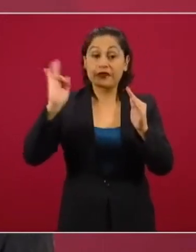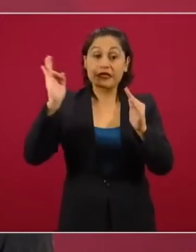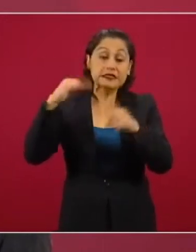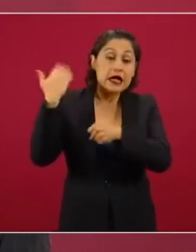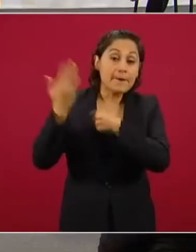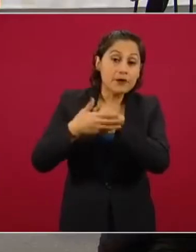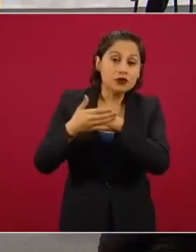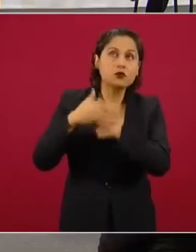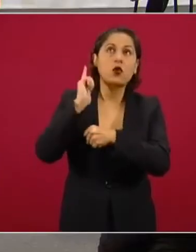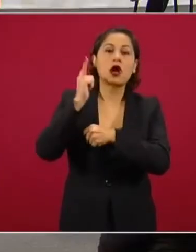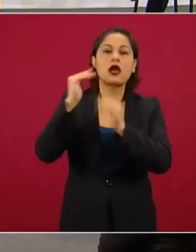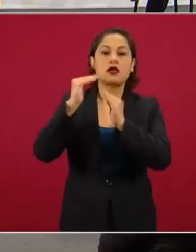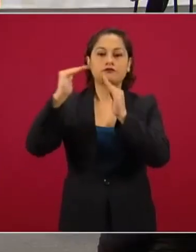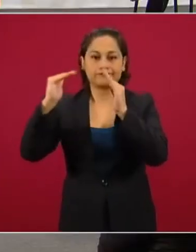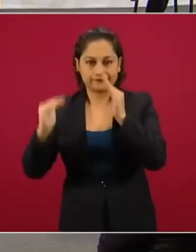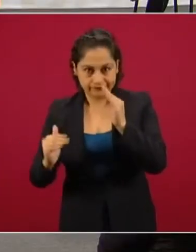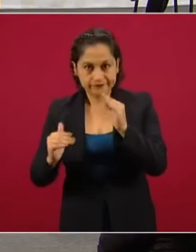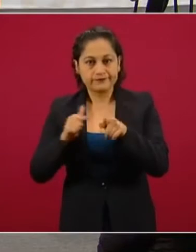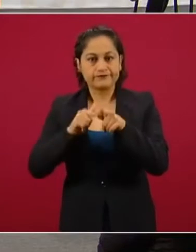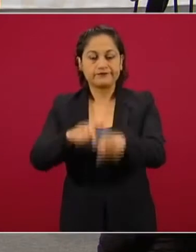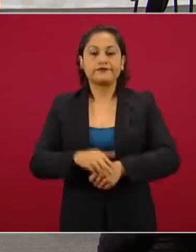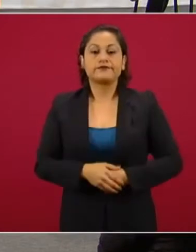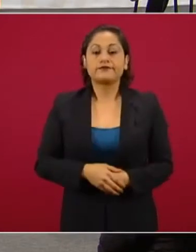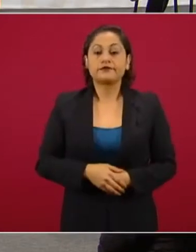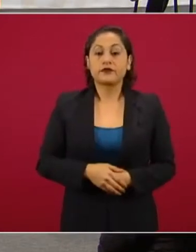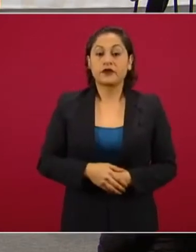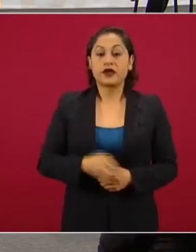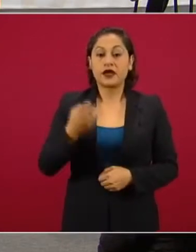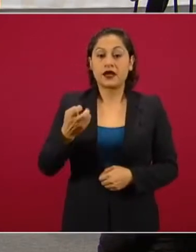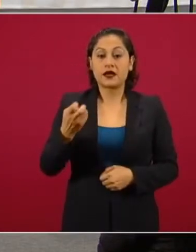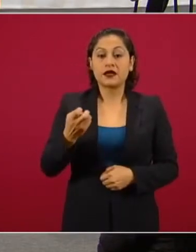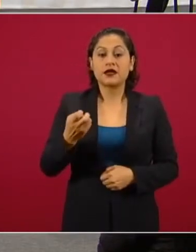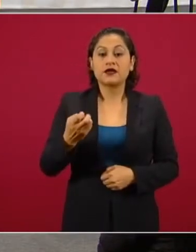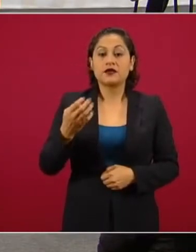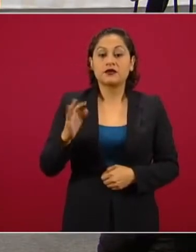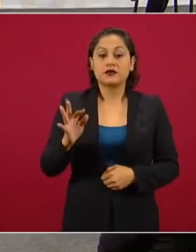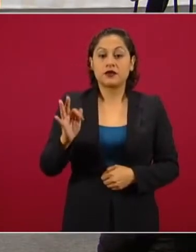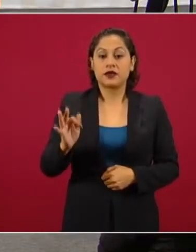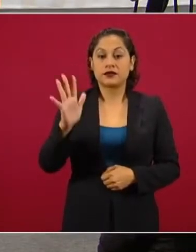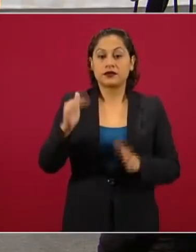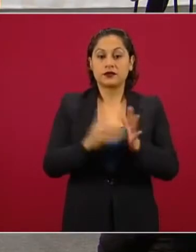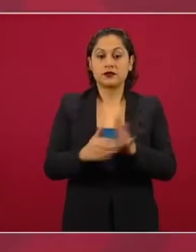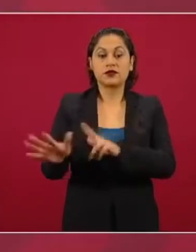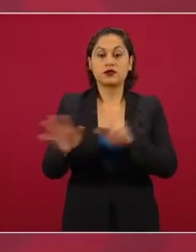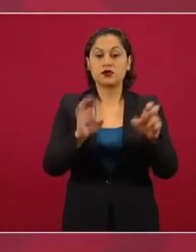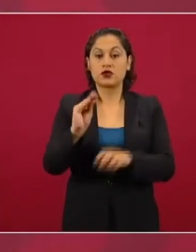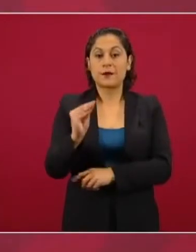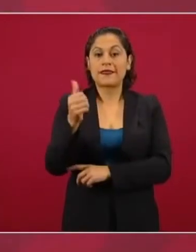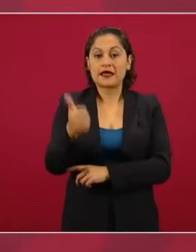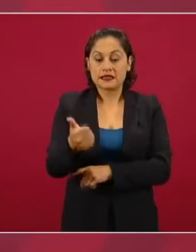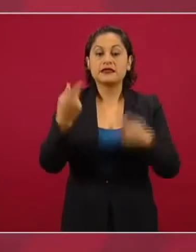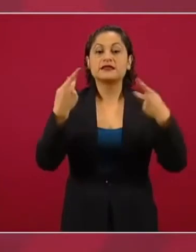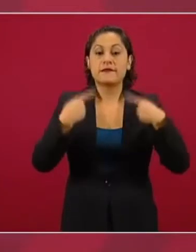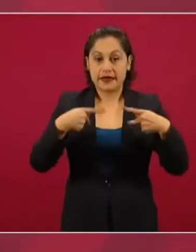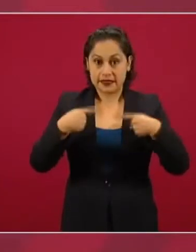disminuir la epidemia. 4% de los casos, que son 45.896, es la epidemia activa, son los casos